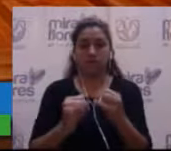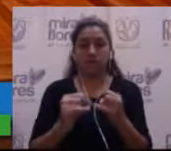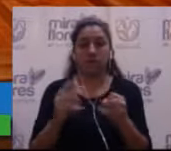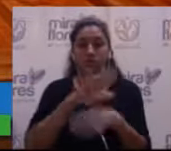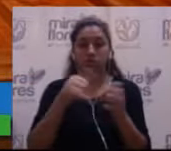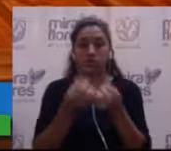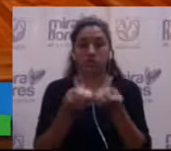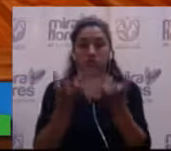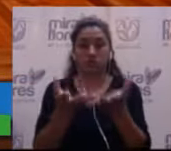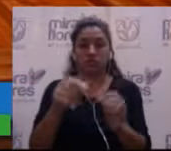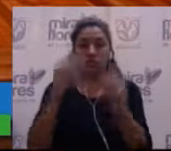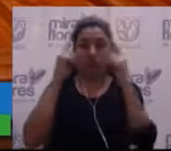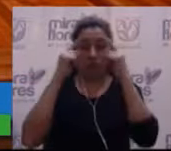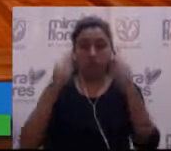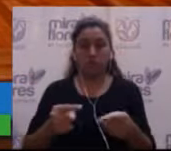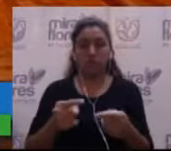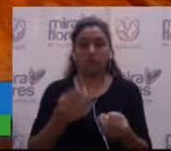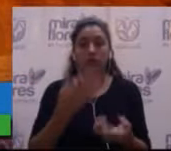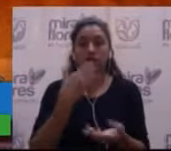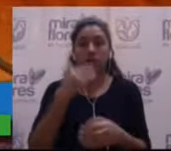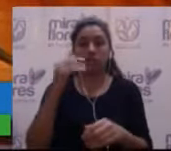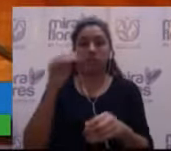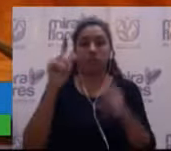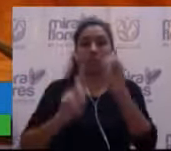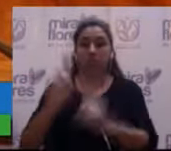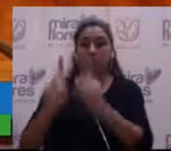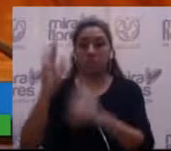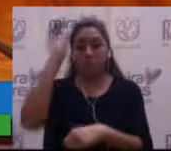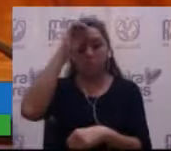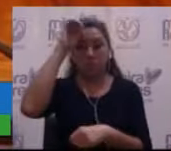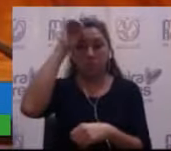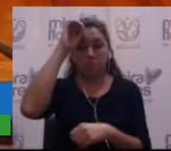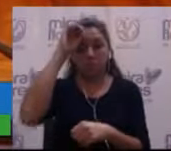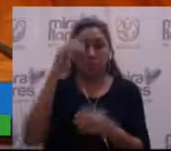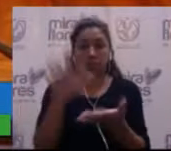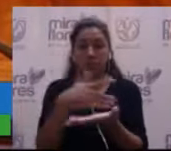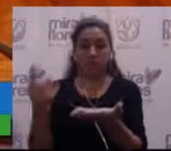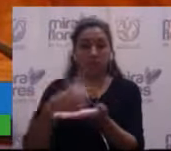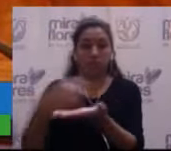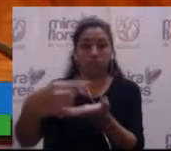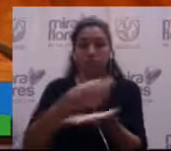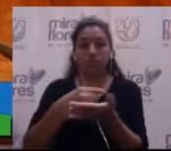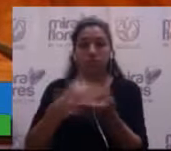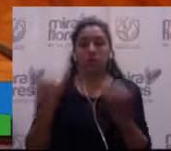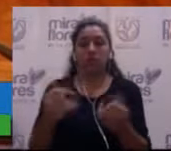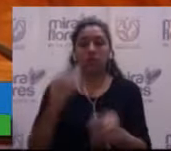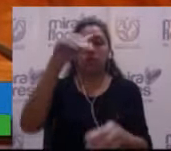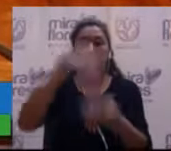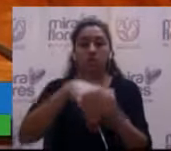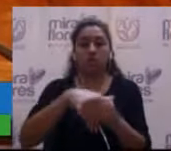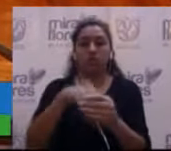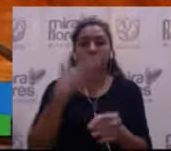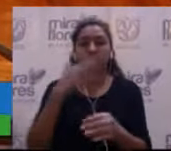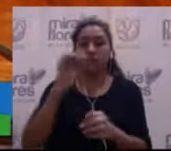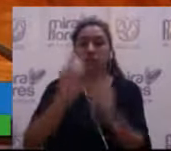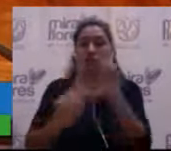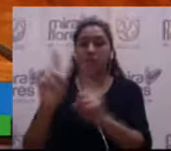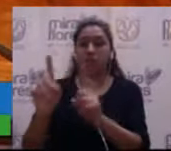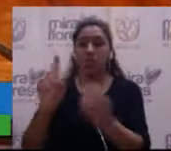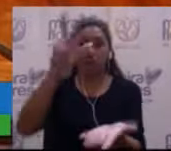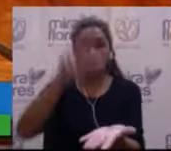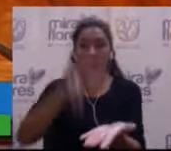expuestas en el presente acuerdo. Al debate. No tenemos debate. Procederemos al voto. Aquellos miembros del Consejo que estén a favor de aprobar